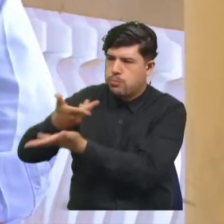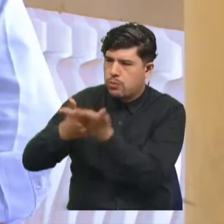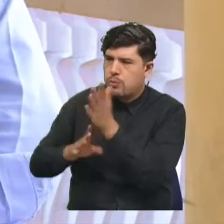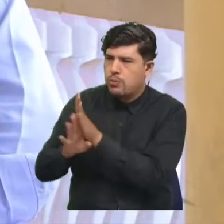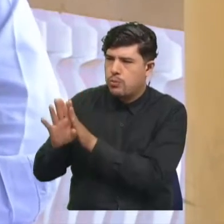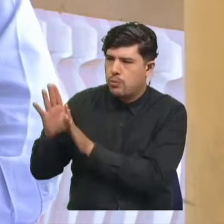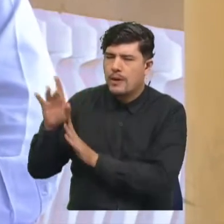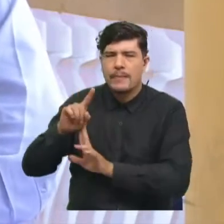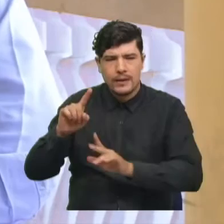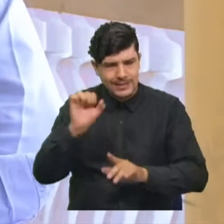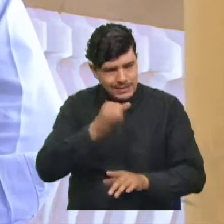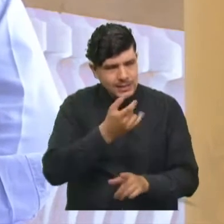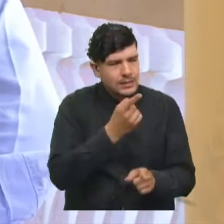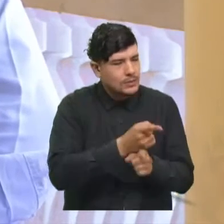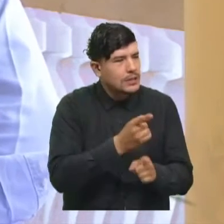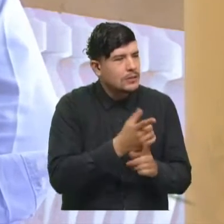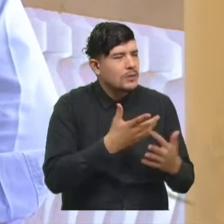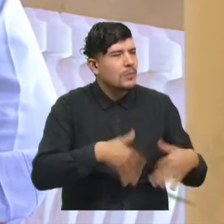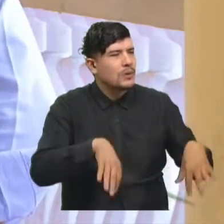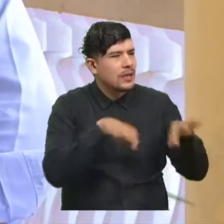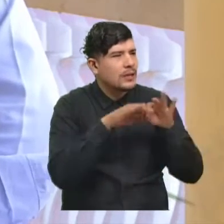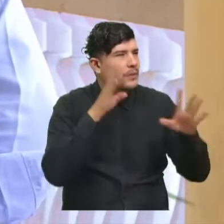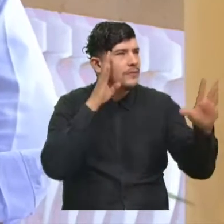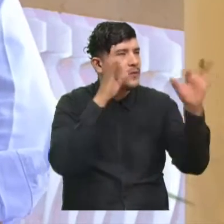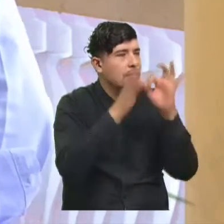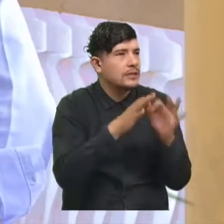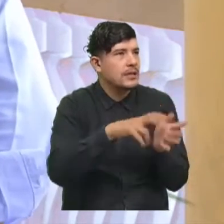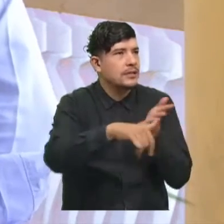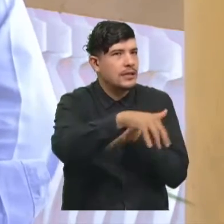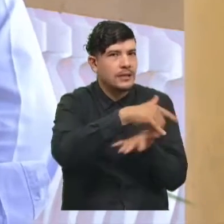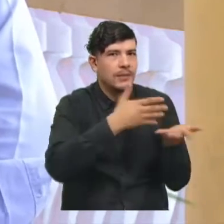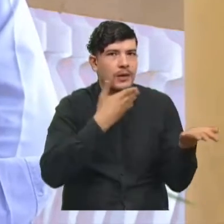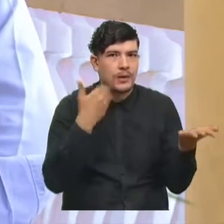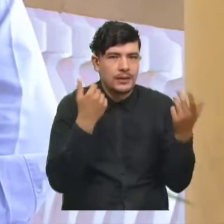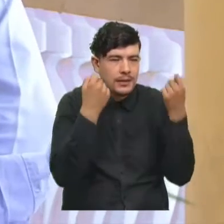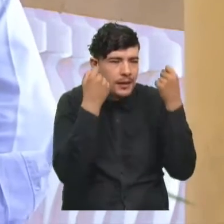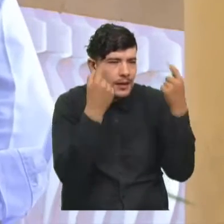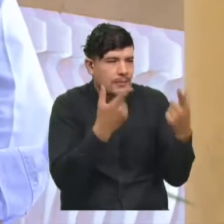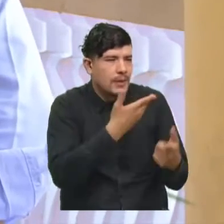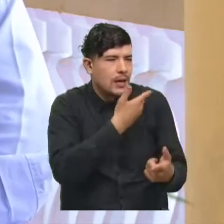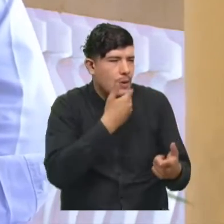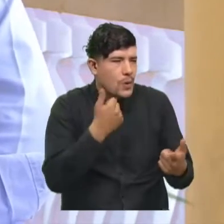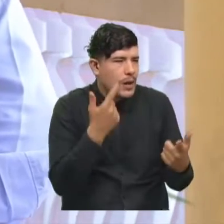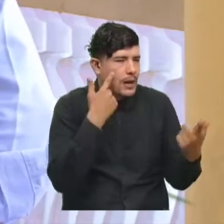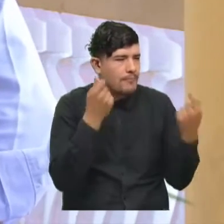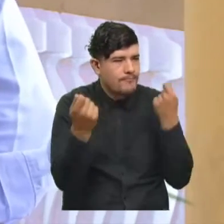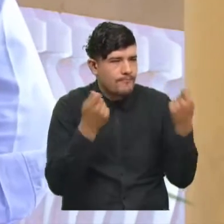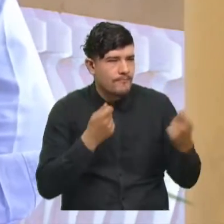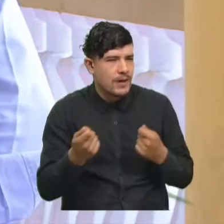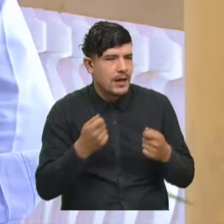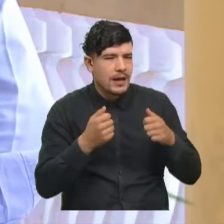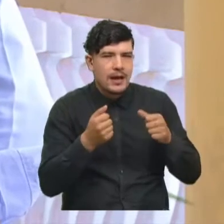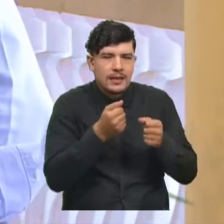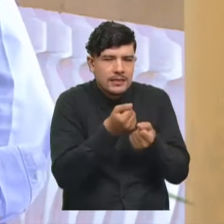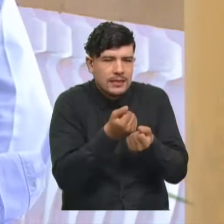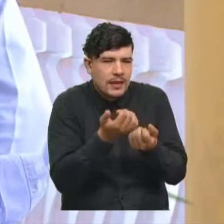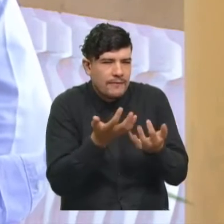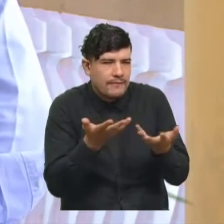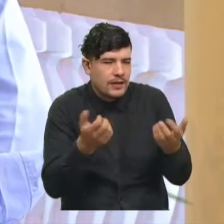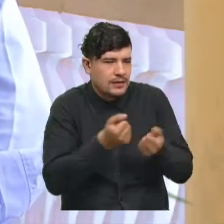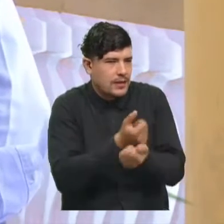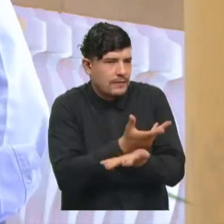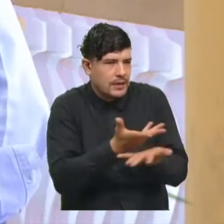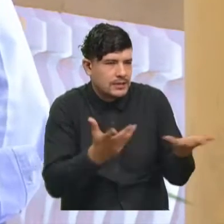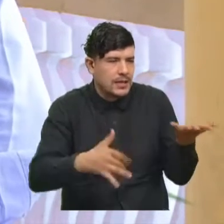mejores emprendimientos y apostarle aprovechar toda esa riqueza toda esa diversidad desde luego generando sostenible el